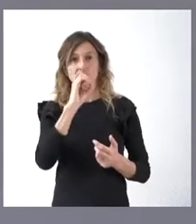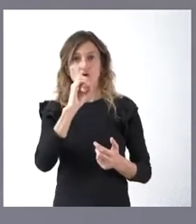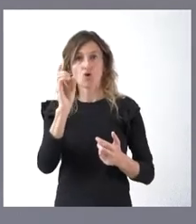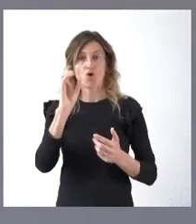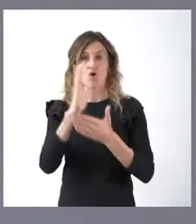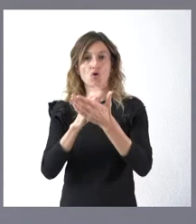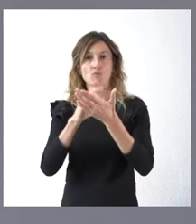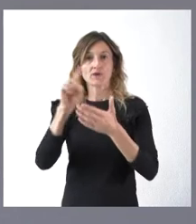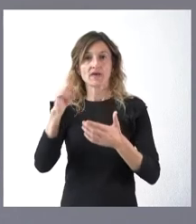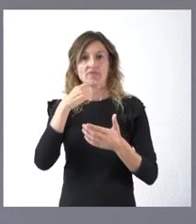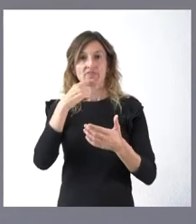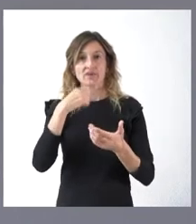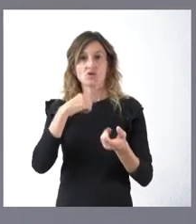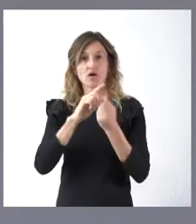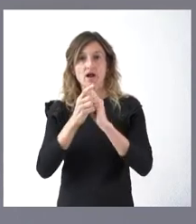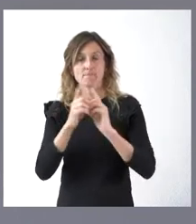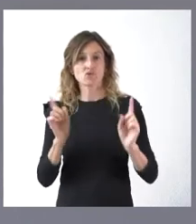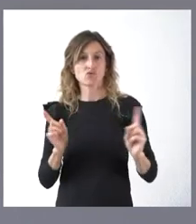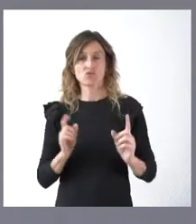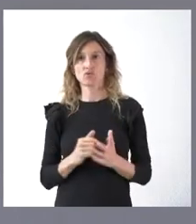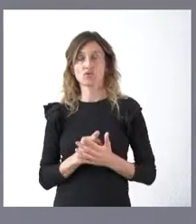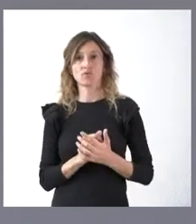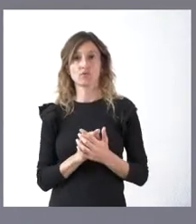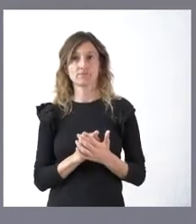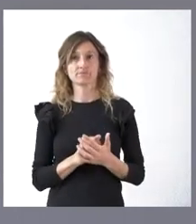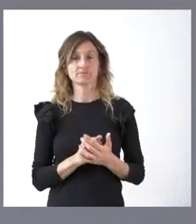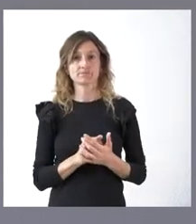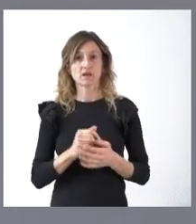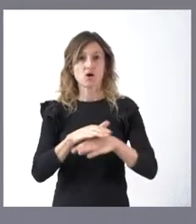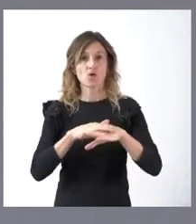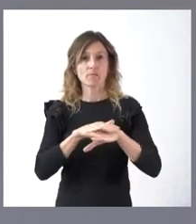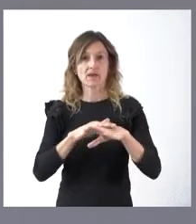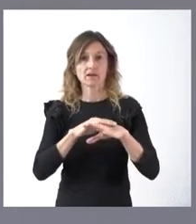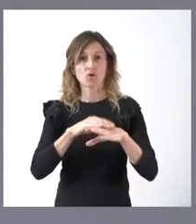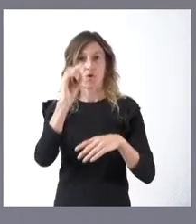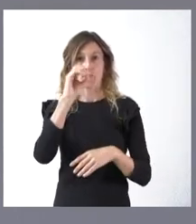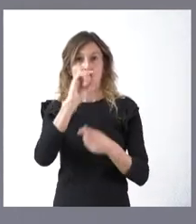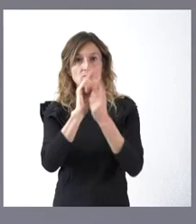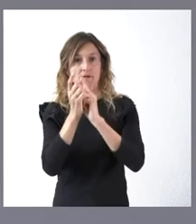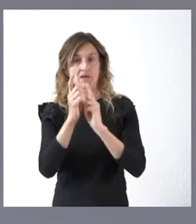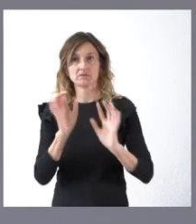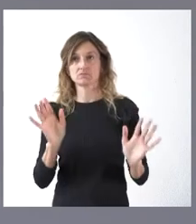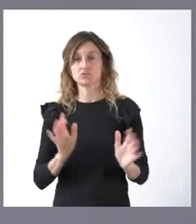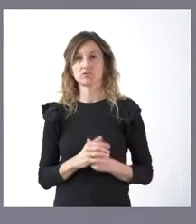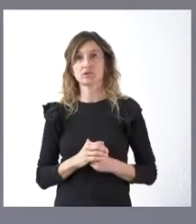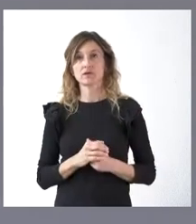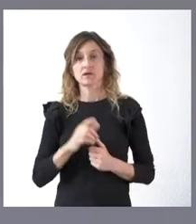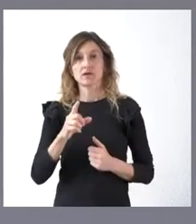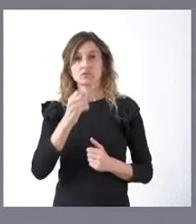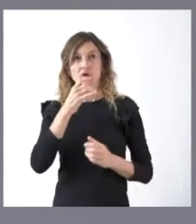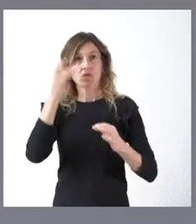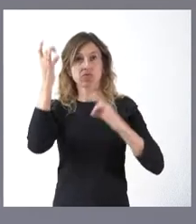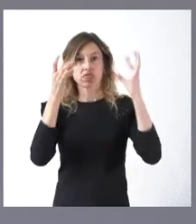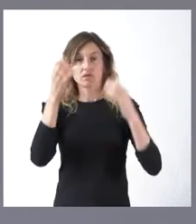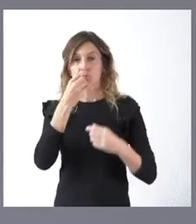Autónoma de un partido político dijera algo y el gobierno luego cambia de opinión Esto no es bueno que se improvise